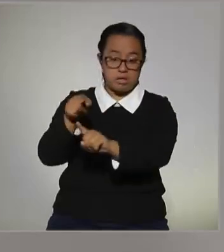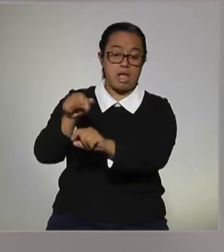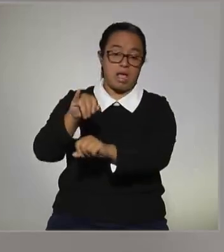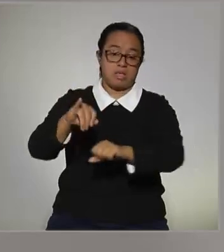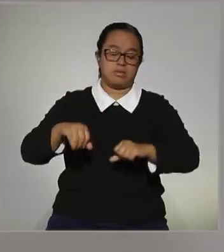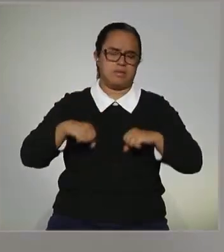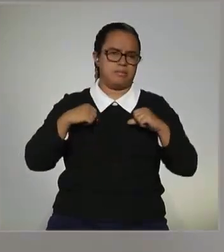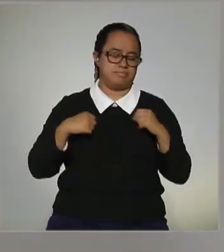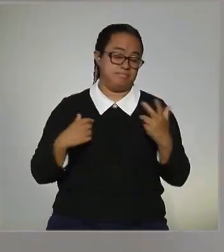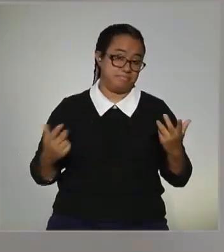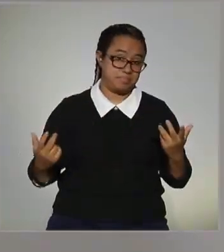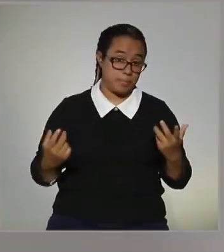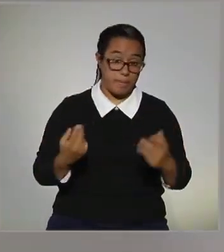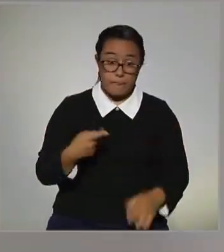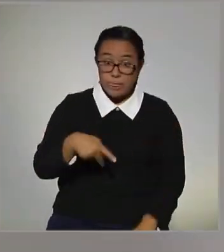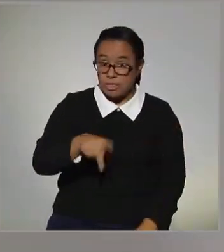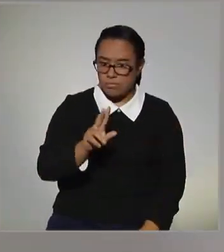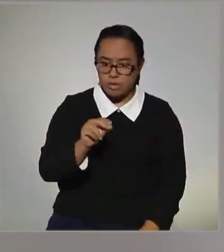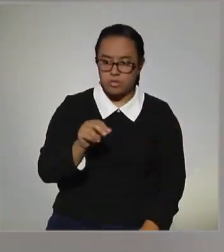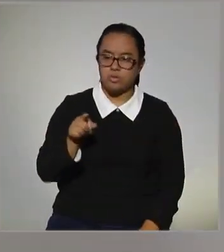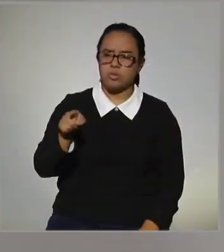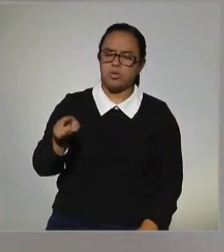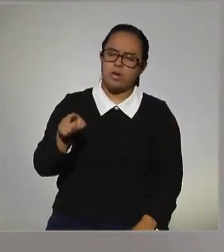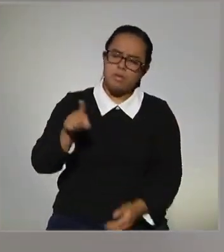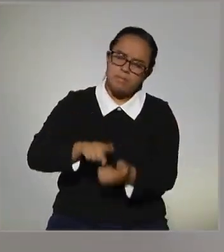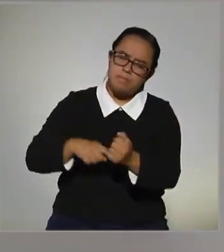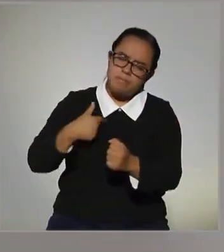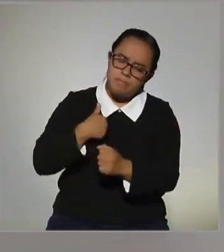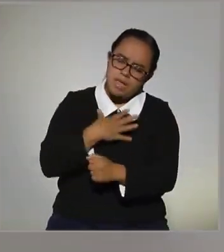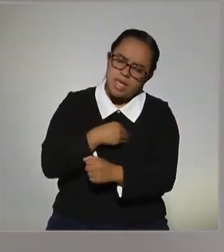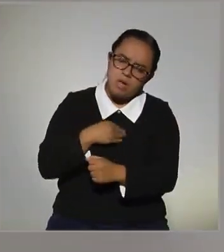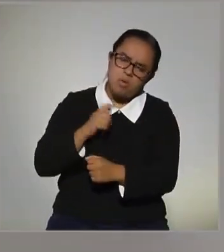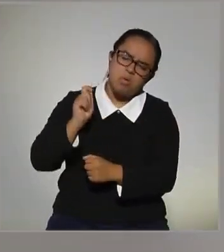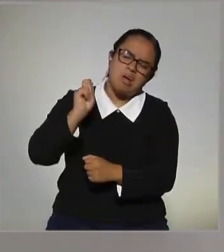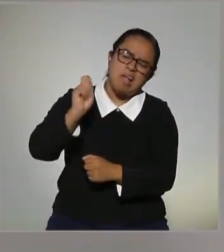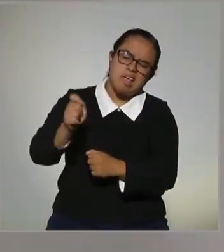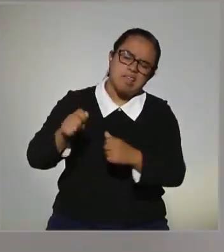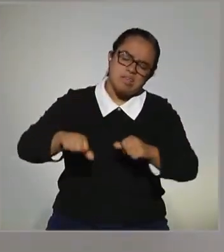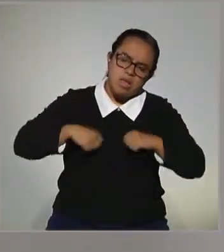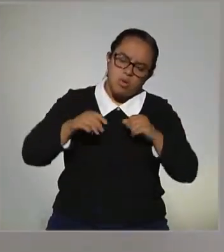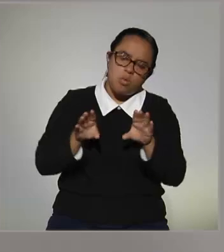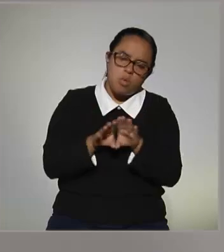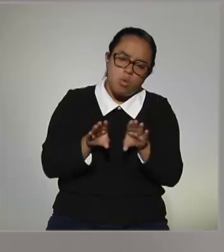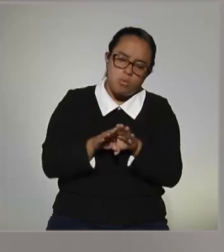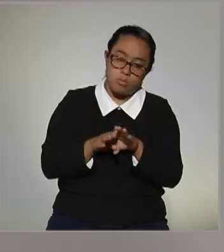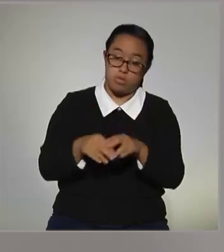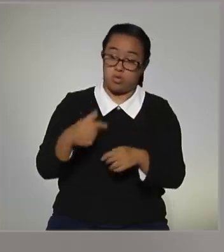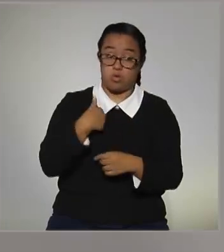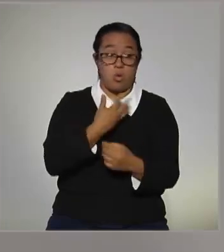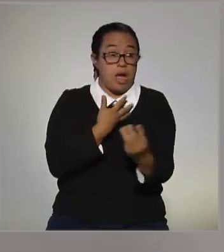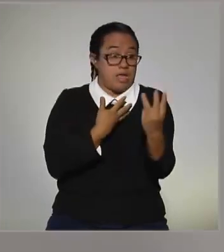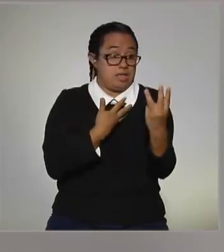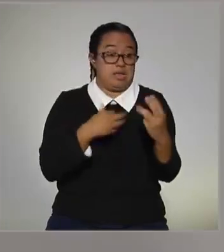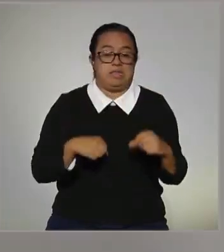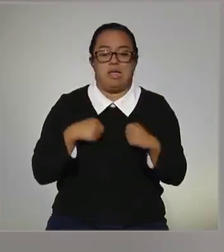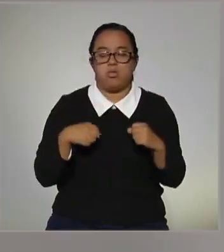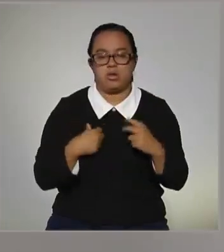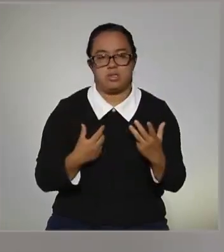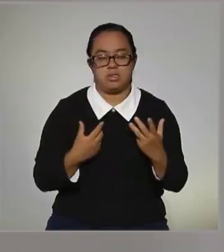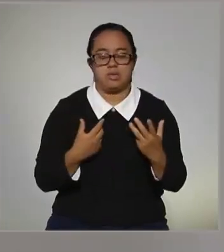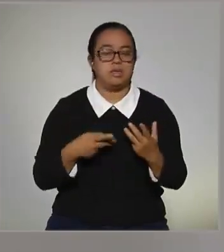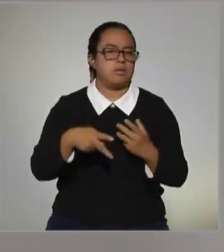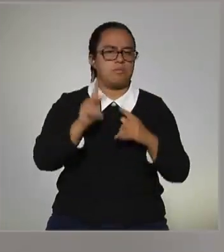es un adolescente. Y no, o sea, ¿qué adolescente tengo yo en casa, no? ¿Quién es ese hijo, esa hija? Tú decías hace rato, tengo 3 adolescentes, pues sí, pero no porque